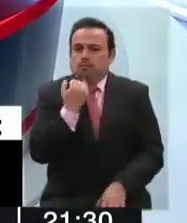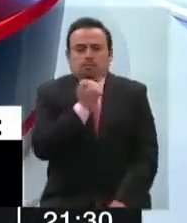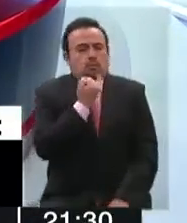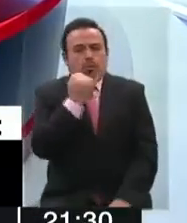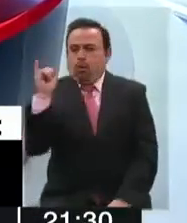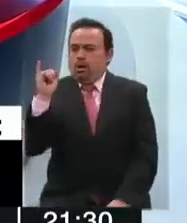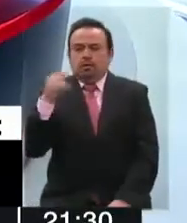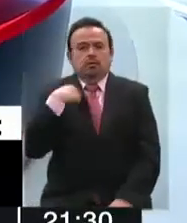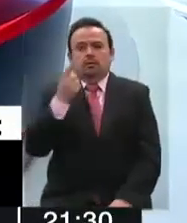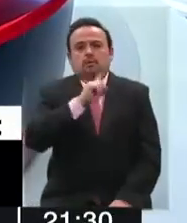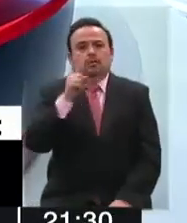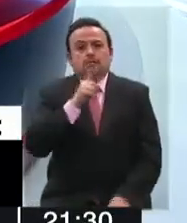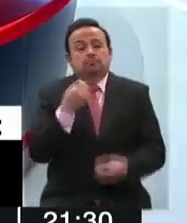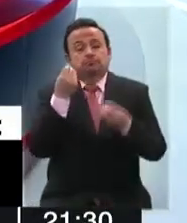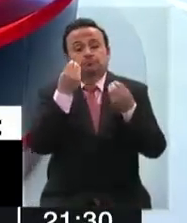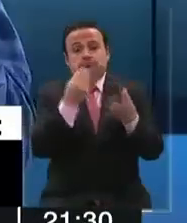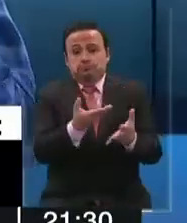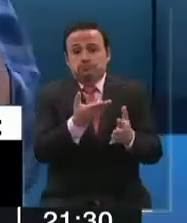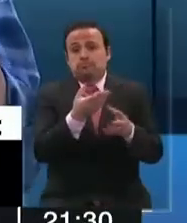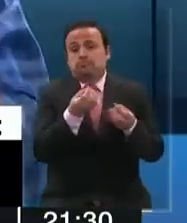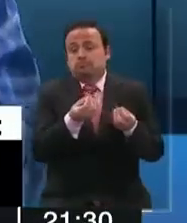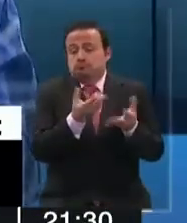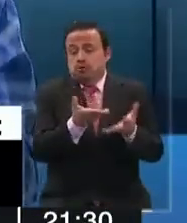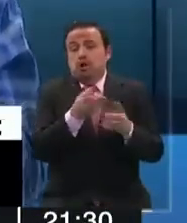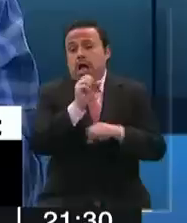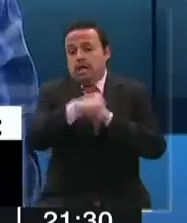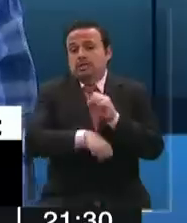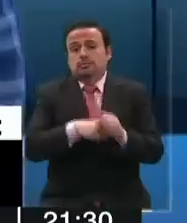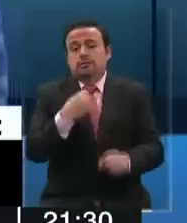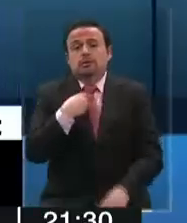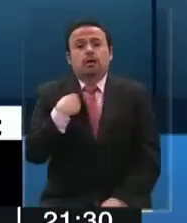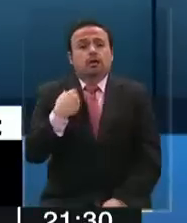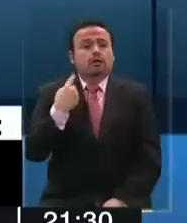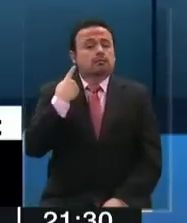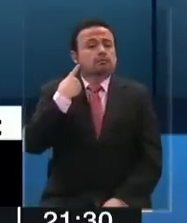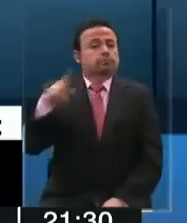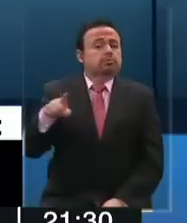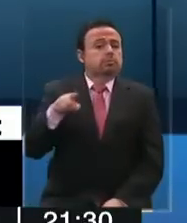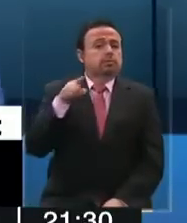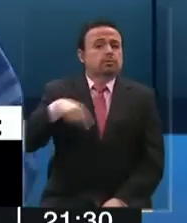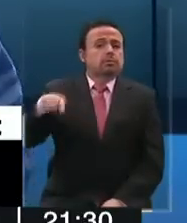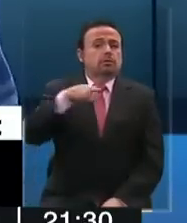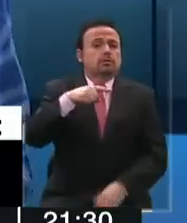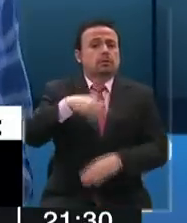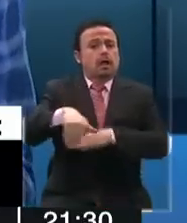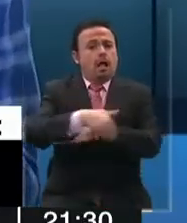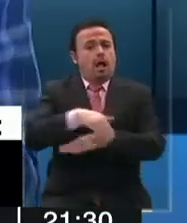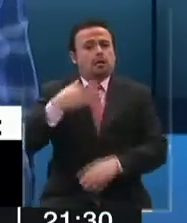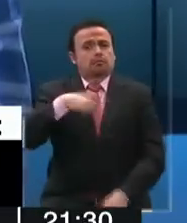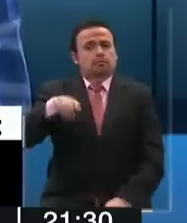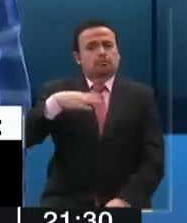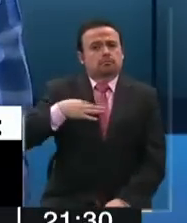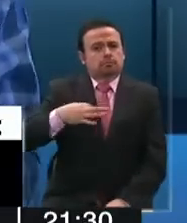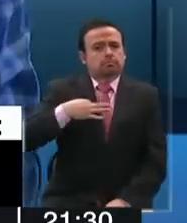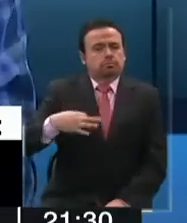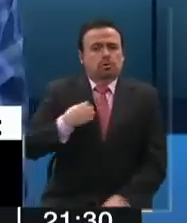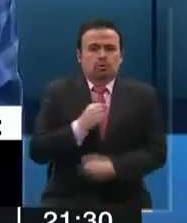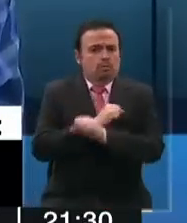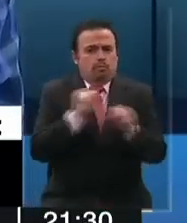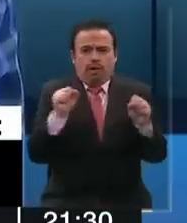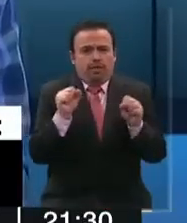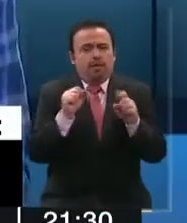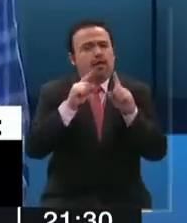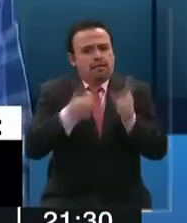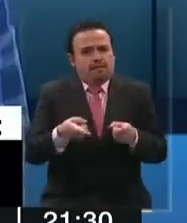vamos a poder complacer en el propósito de ignorar lo que es el sentimiento de la ciudadanía estamos